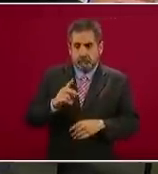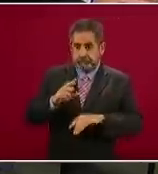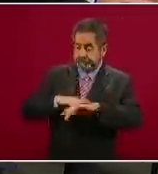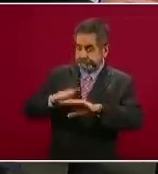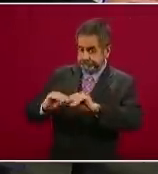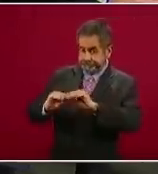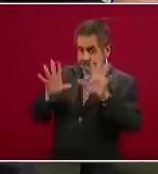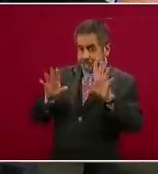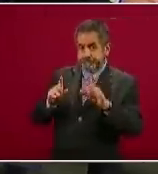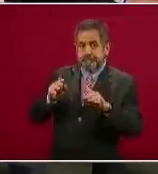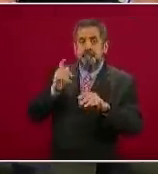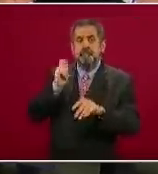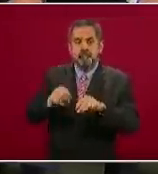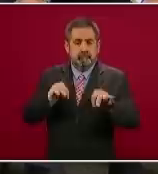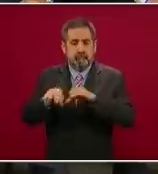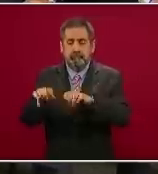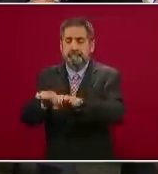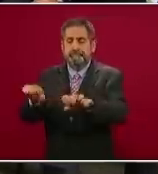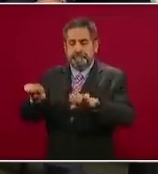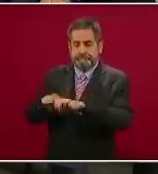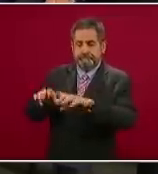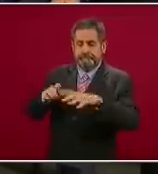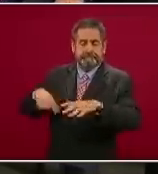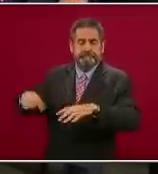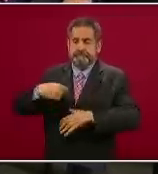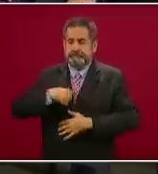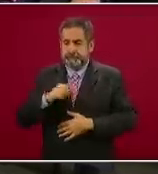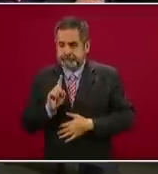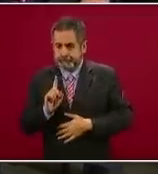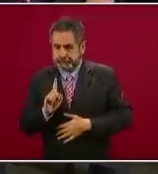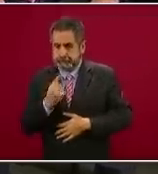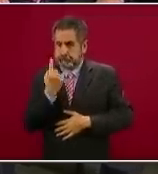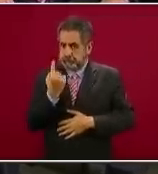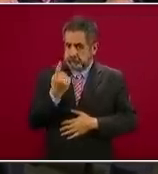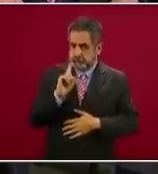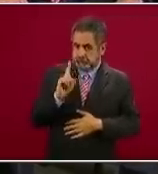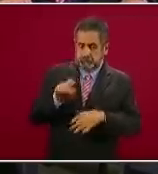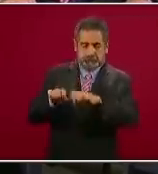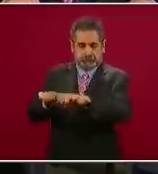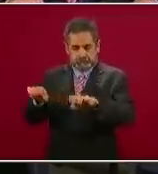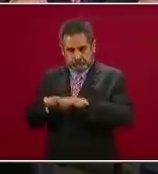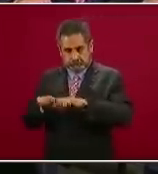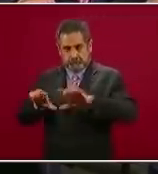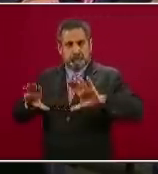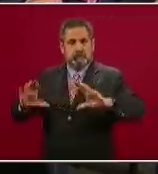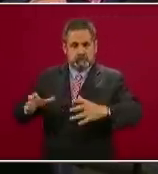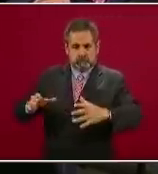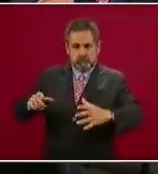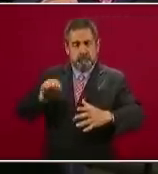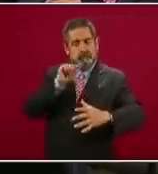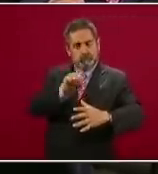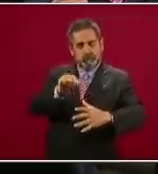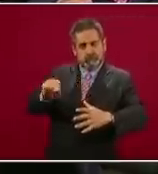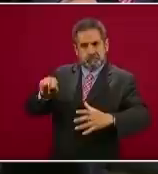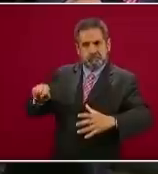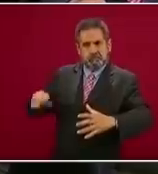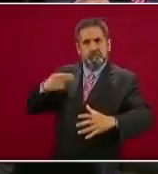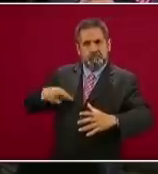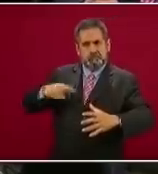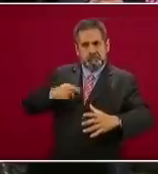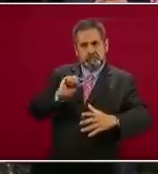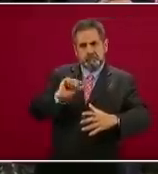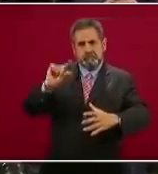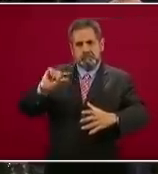claro que este es un trabajo de equipo, no se puede hacer por una sola persona. Y aquí participan numerosas personas